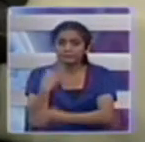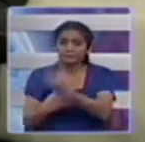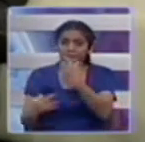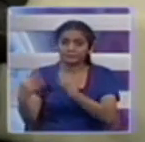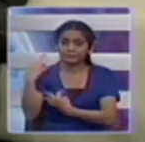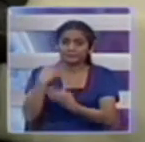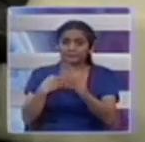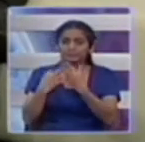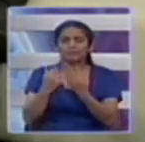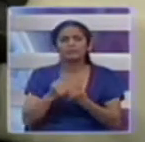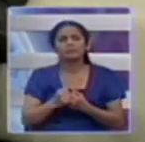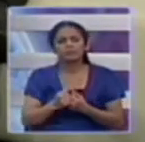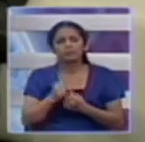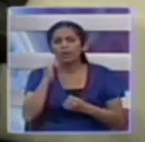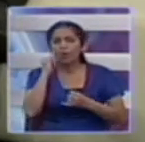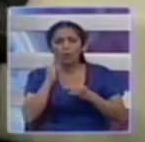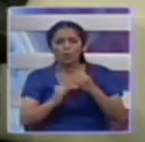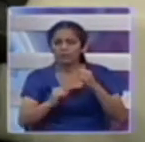un último tema.